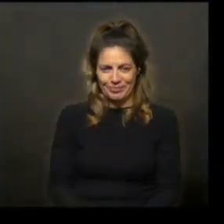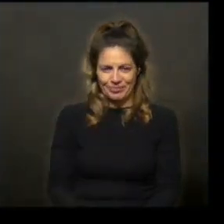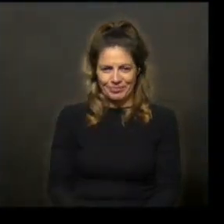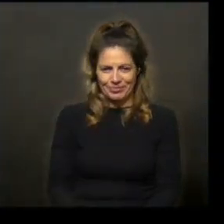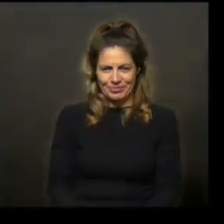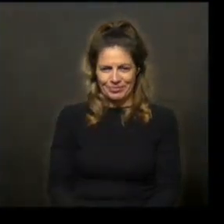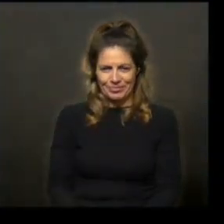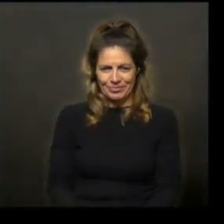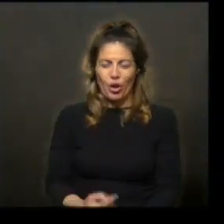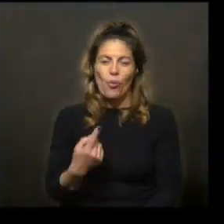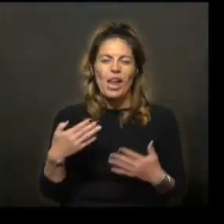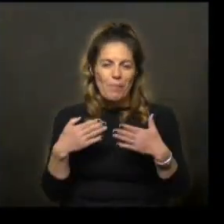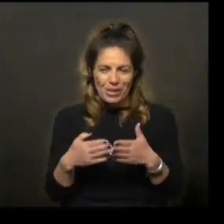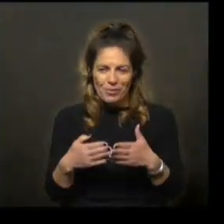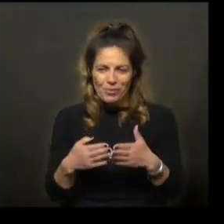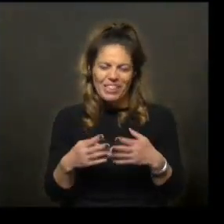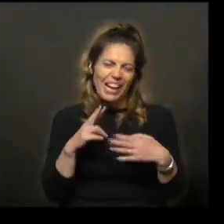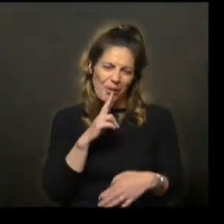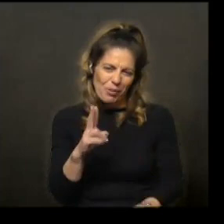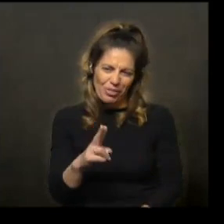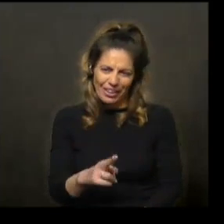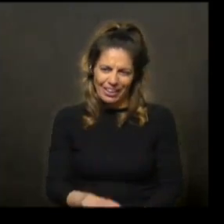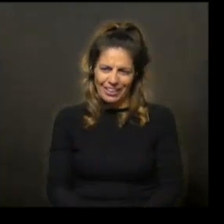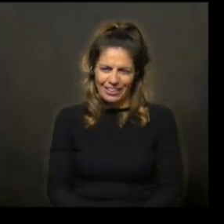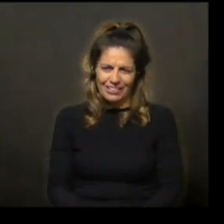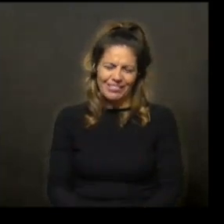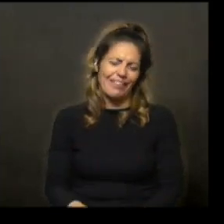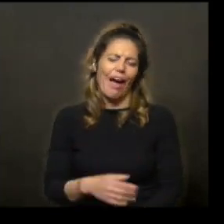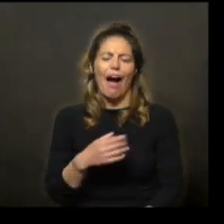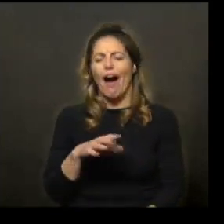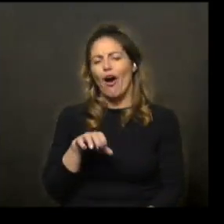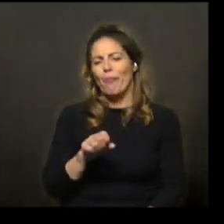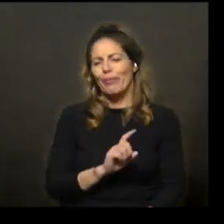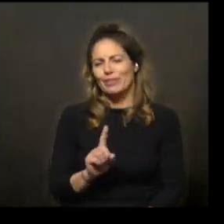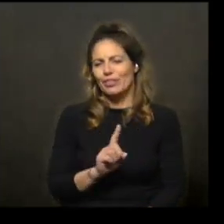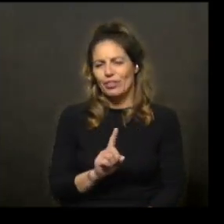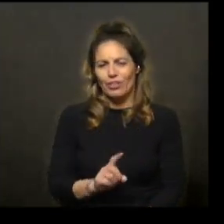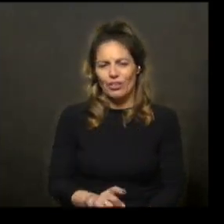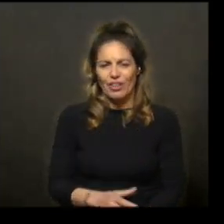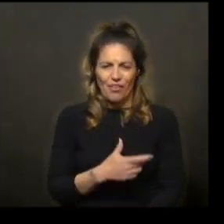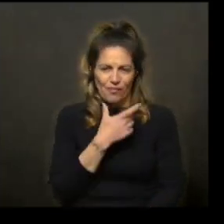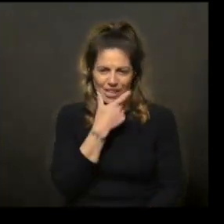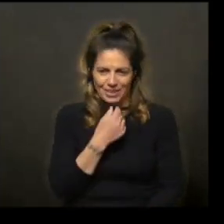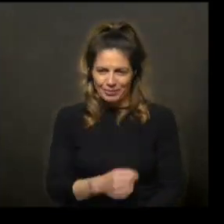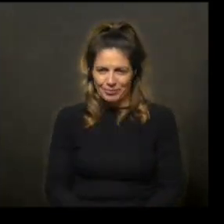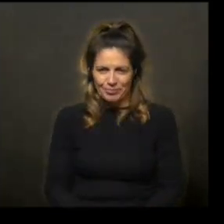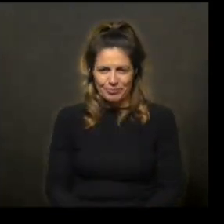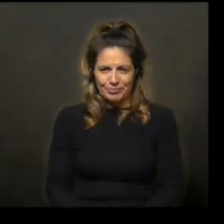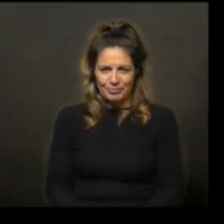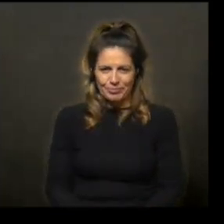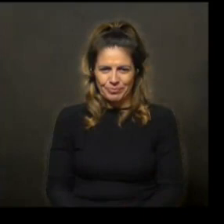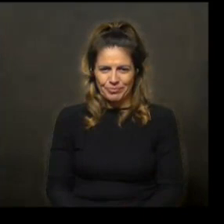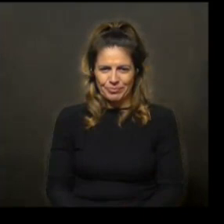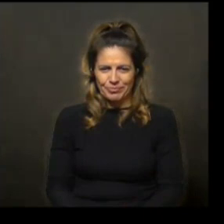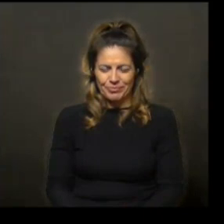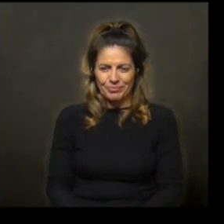y hay una pregunta abajo que la contestas sin demasiados compromisos usted elijo ahora Sí esta que me